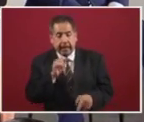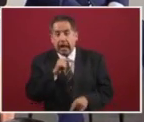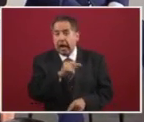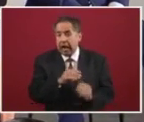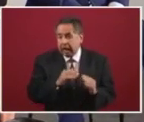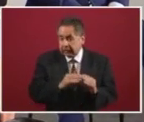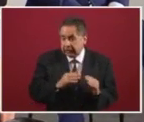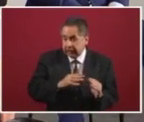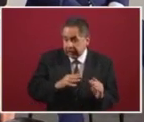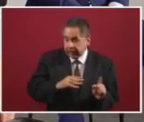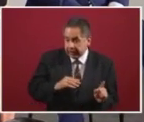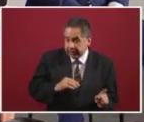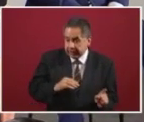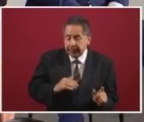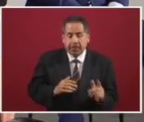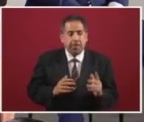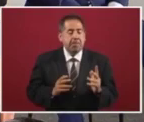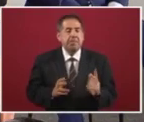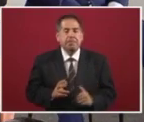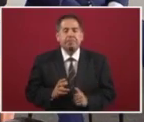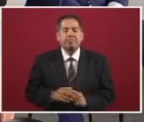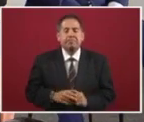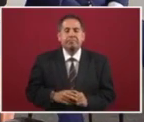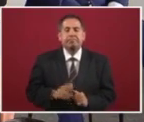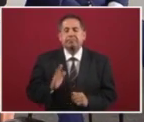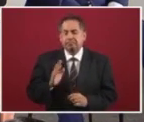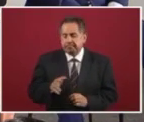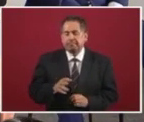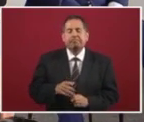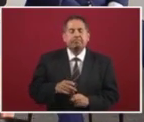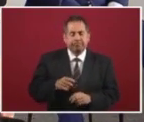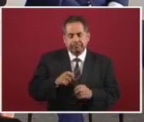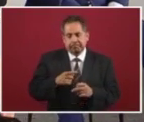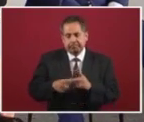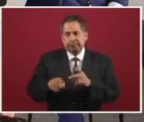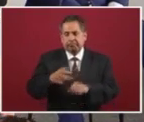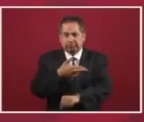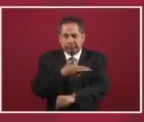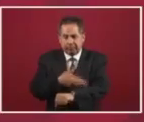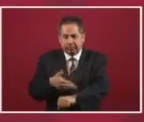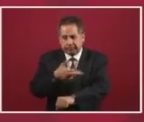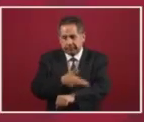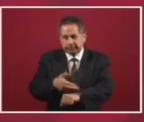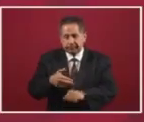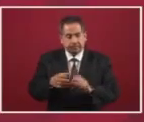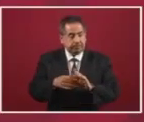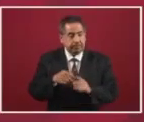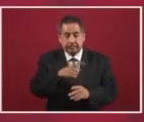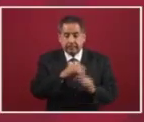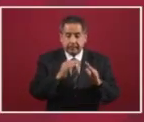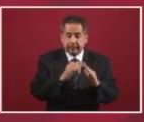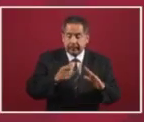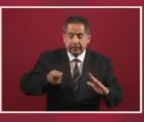y ya se está haciendo el trámite para subastarla.